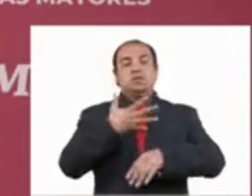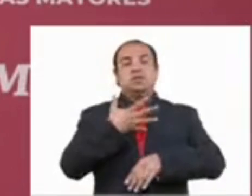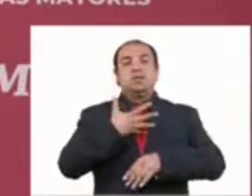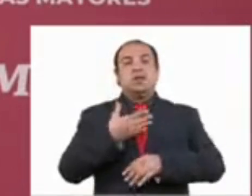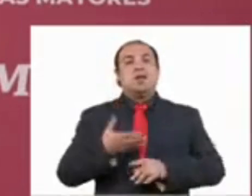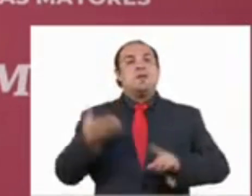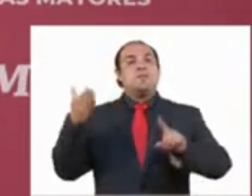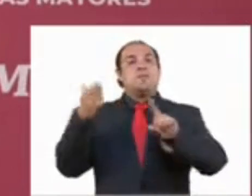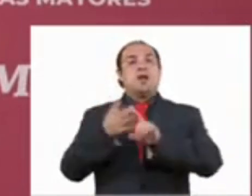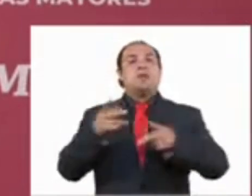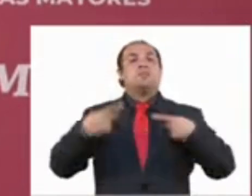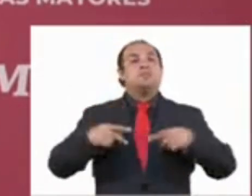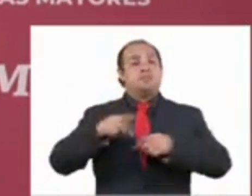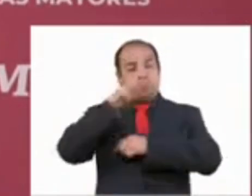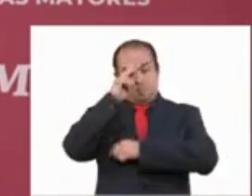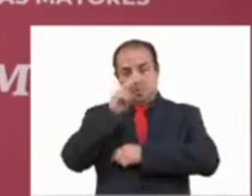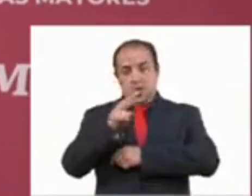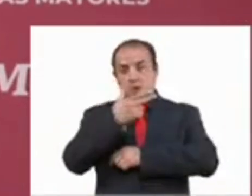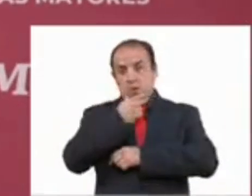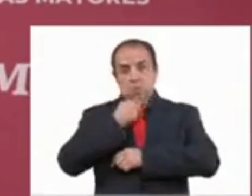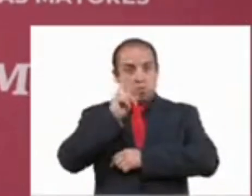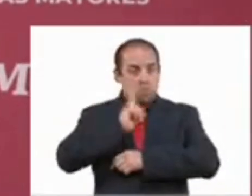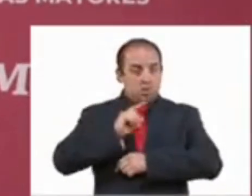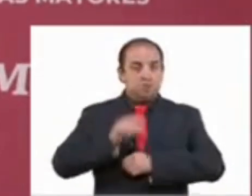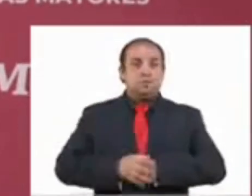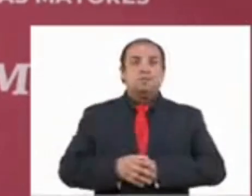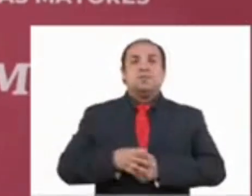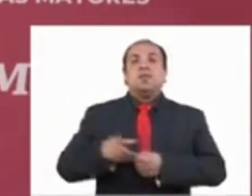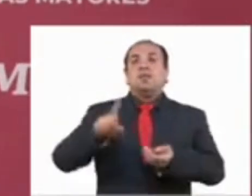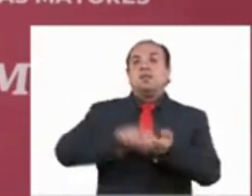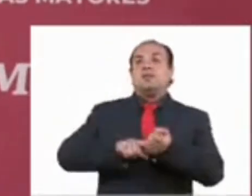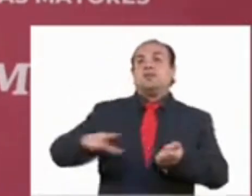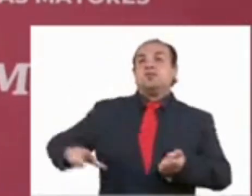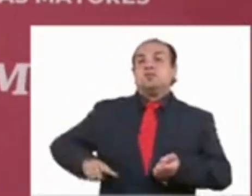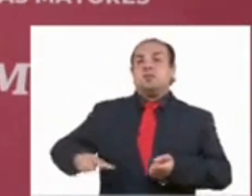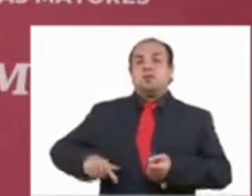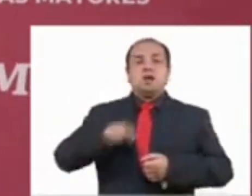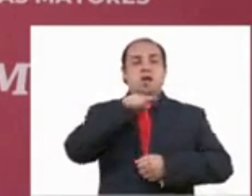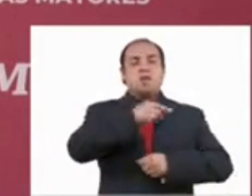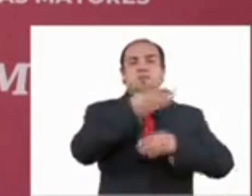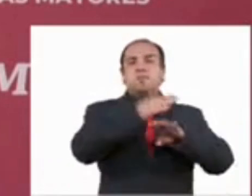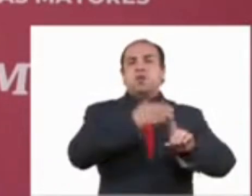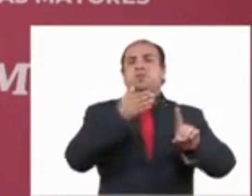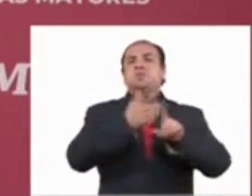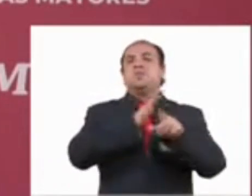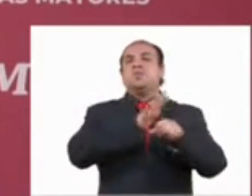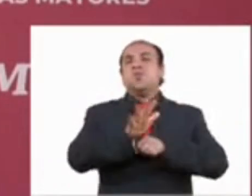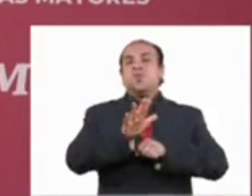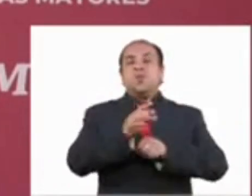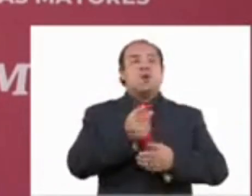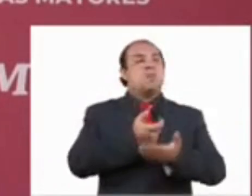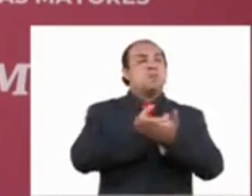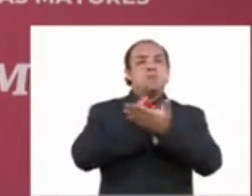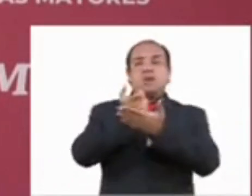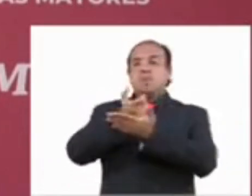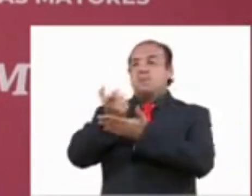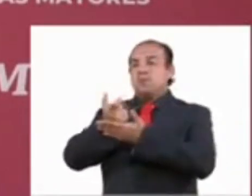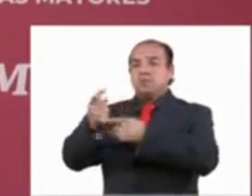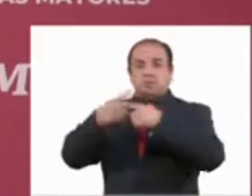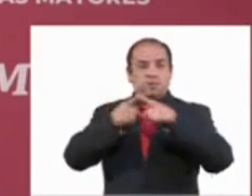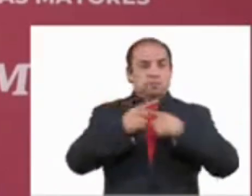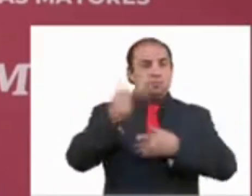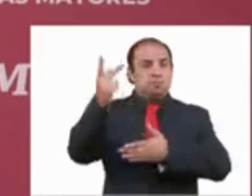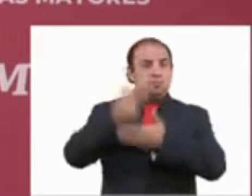banco del gobierno. Este banco tendrá como principal función la dispersión y la entrega de los programas